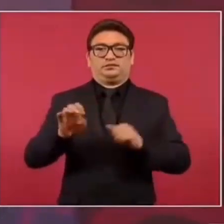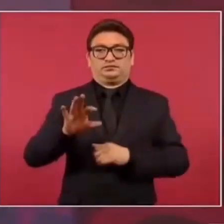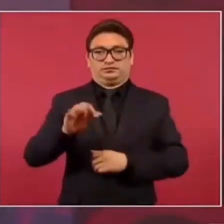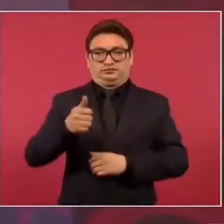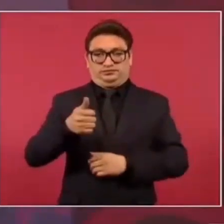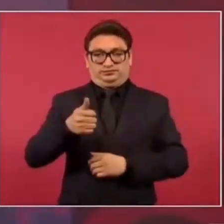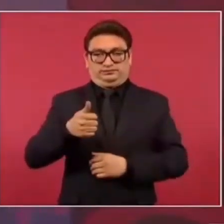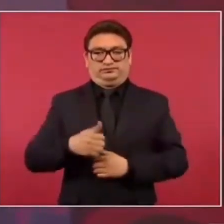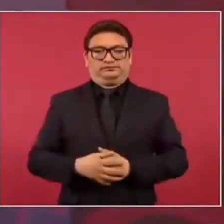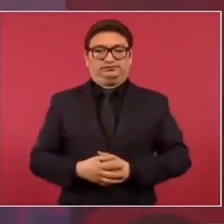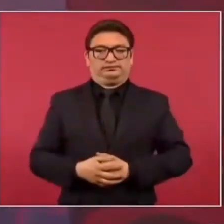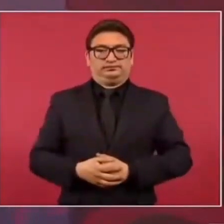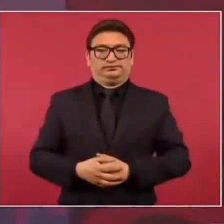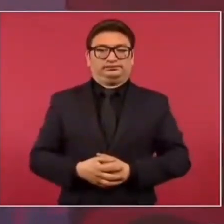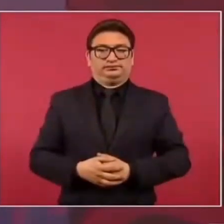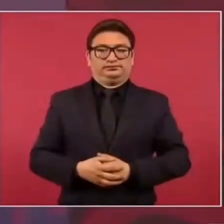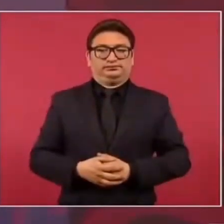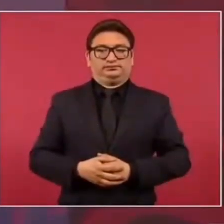1946.